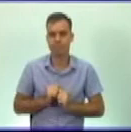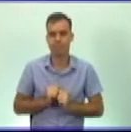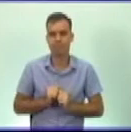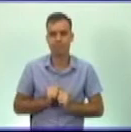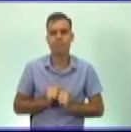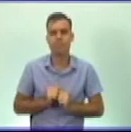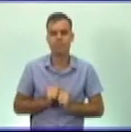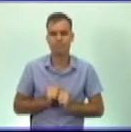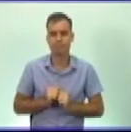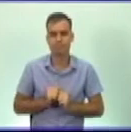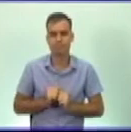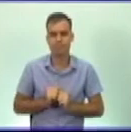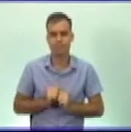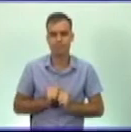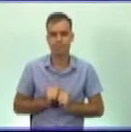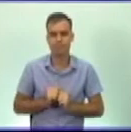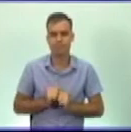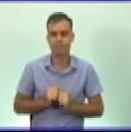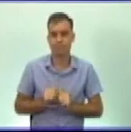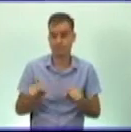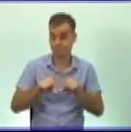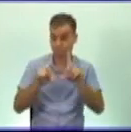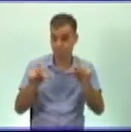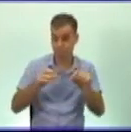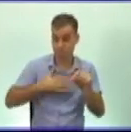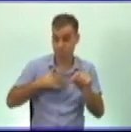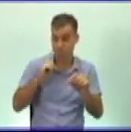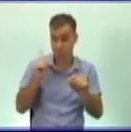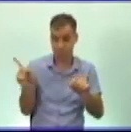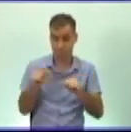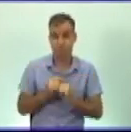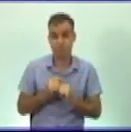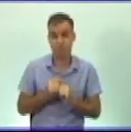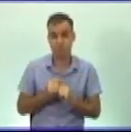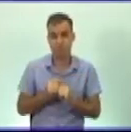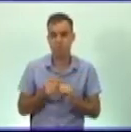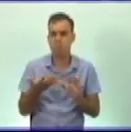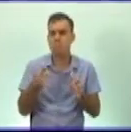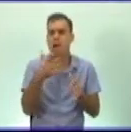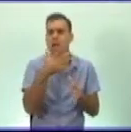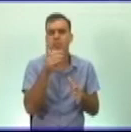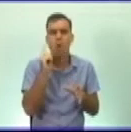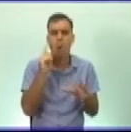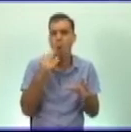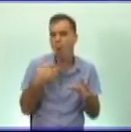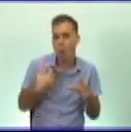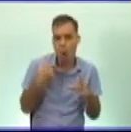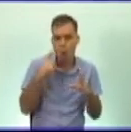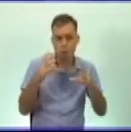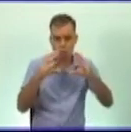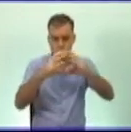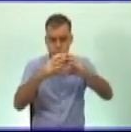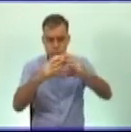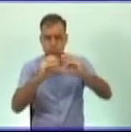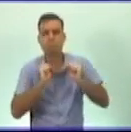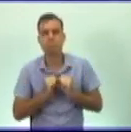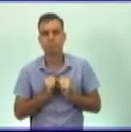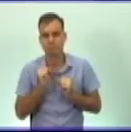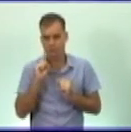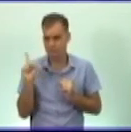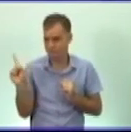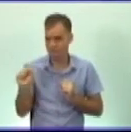Ahí tienen su definición, ¿verdad? Y más o menos una ilustración de lo que nos dice la definición. Ahí está la